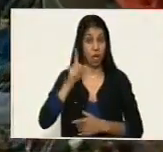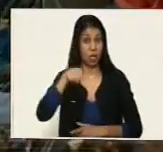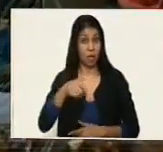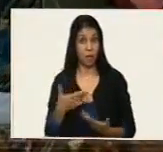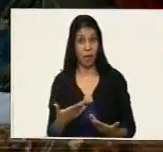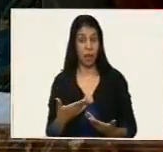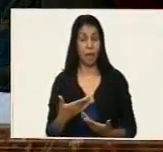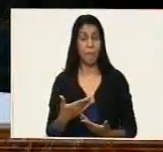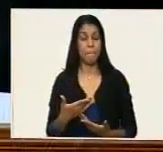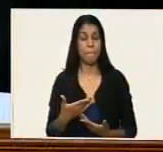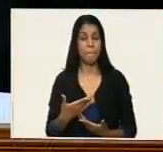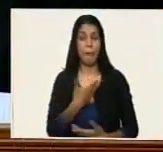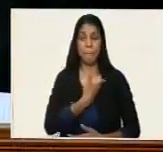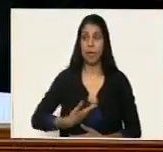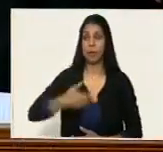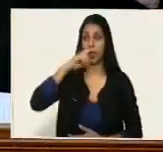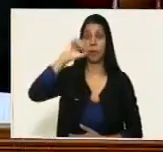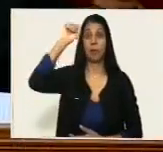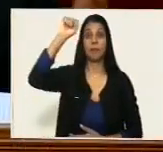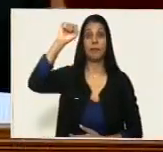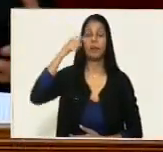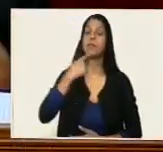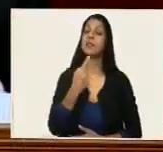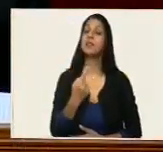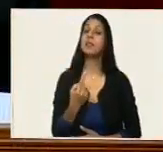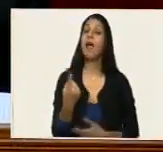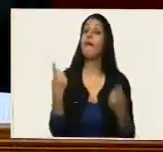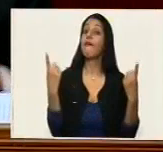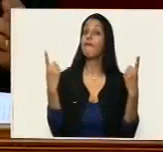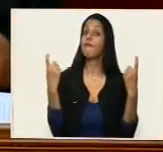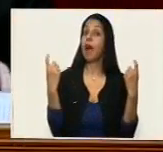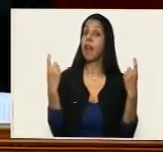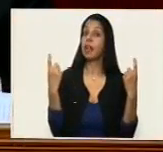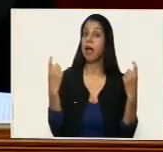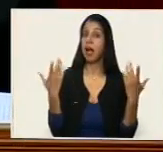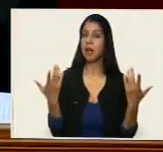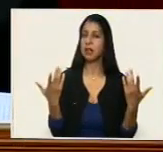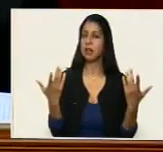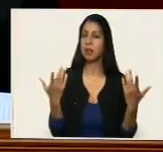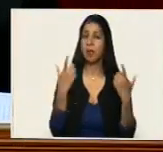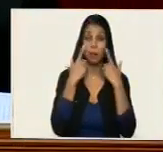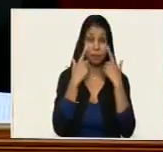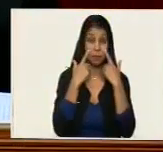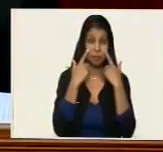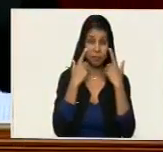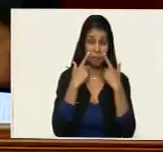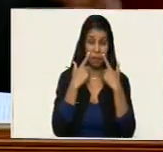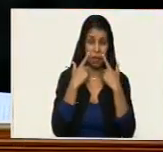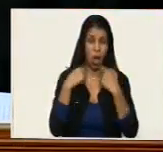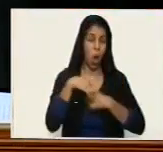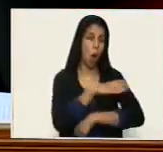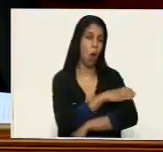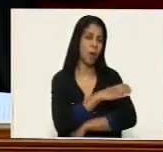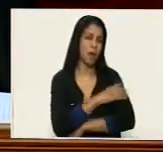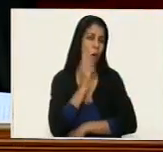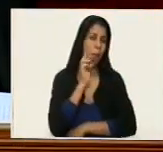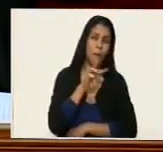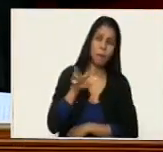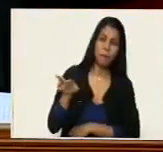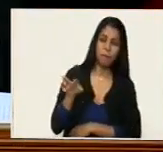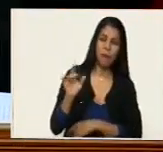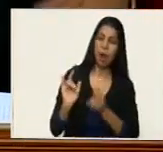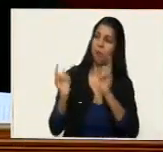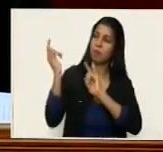que el presidente dijo no, hace falta, en verdad. Mire, ¿quieren ver cómo gobierna esta derecha? Vean las matas de Chaguaramo de